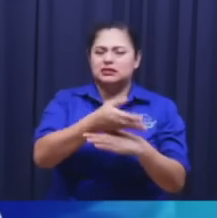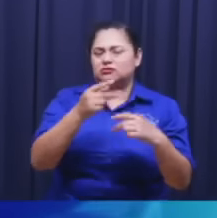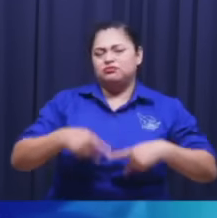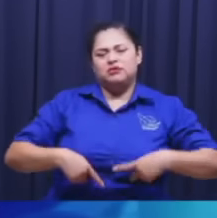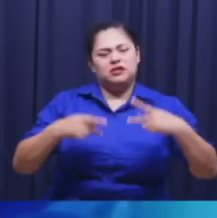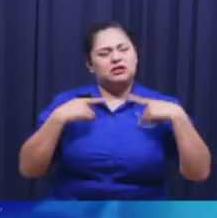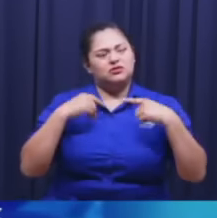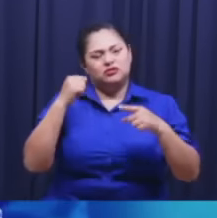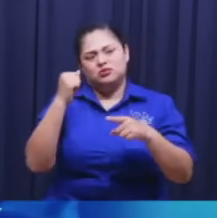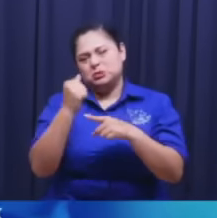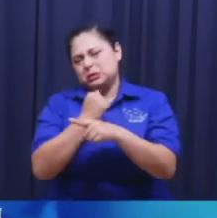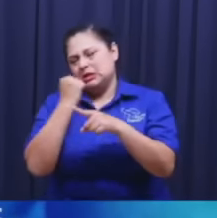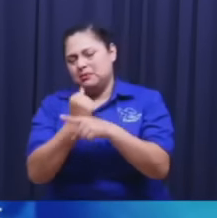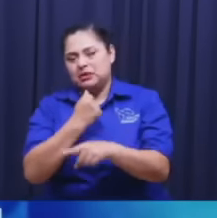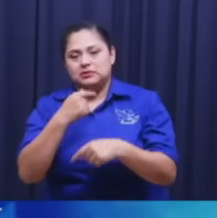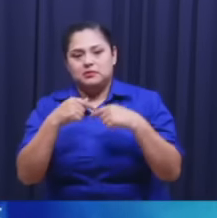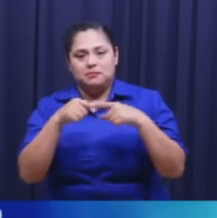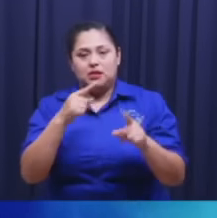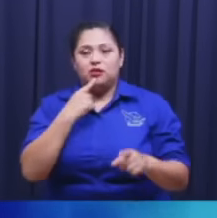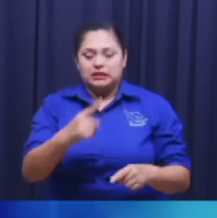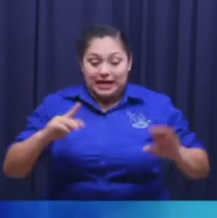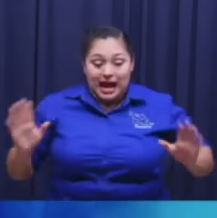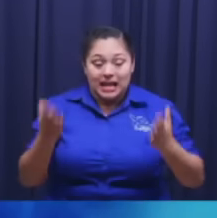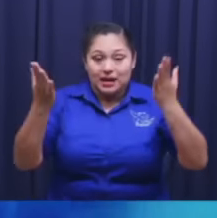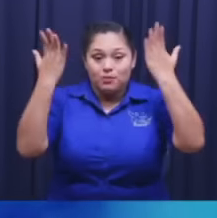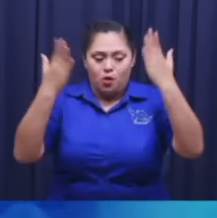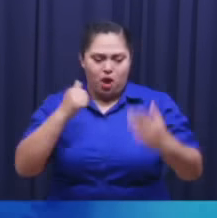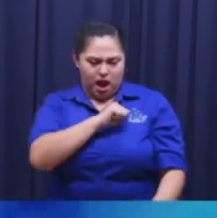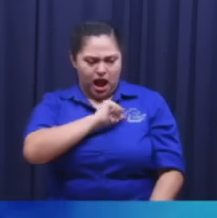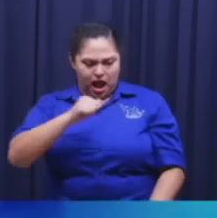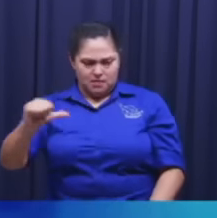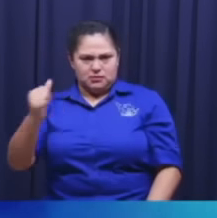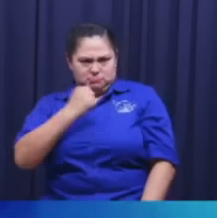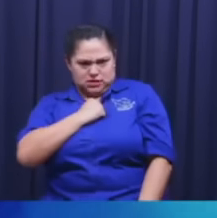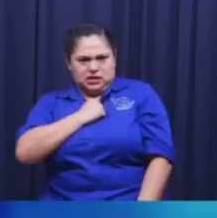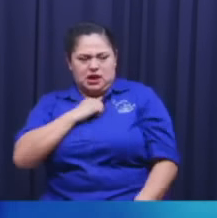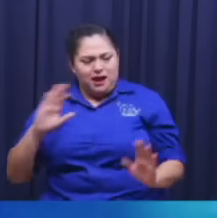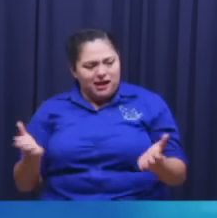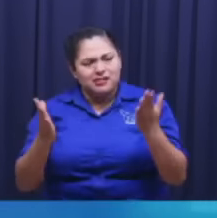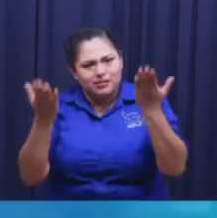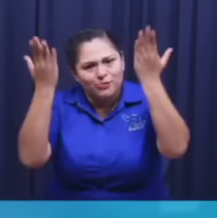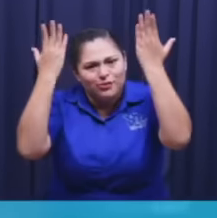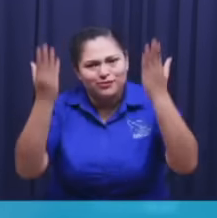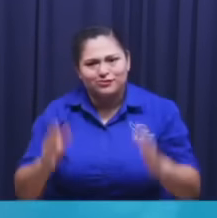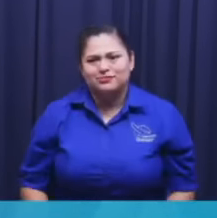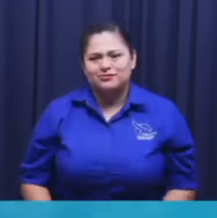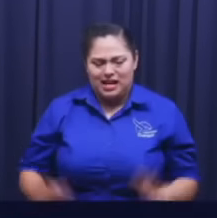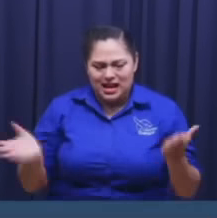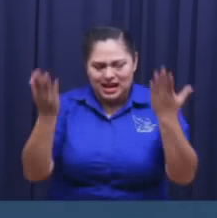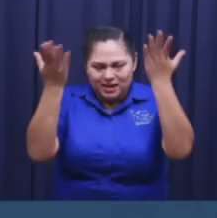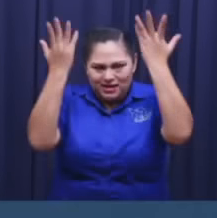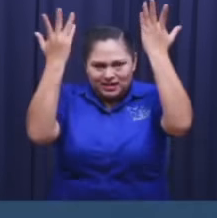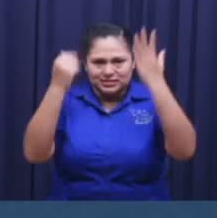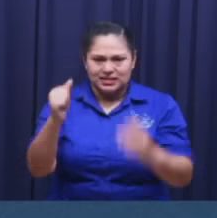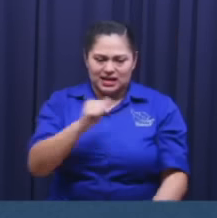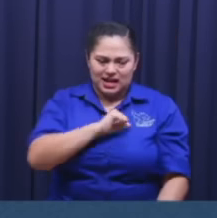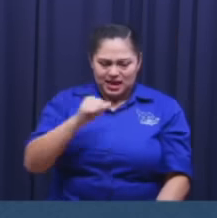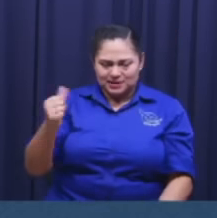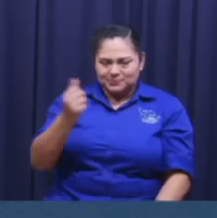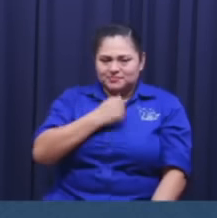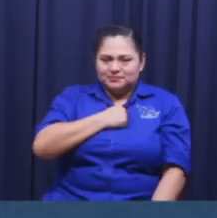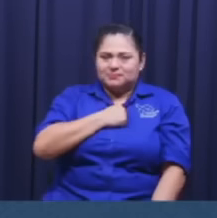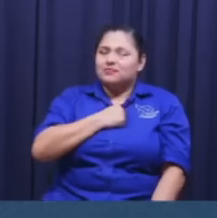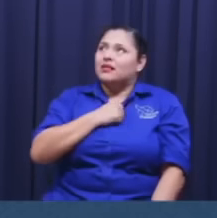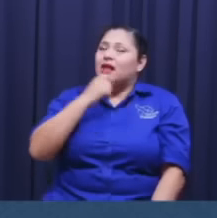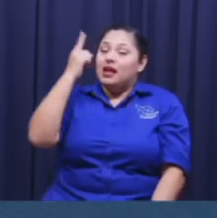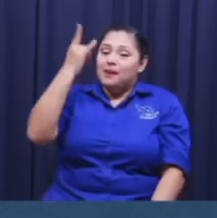momento delicado y dice, no, pero ánimo, ánimo, alma mía. Levántate, alma mía, vamos. Él